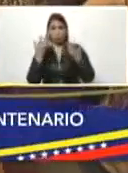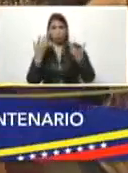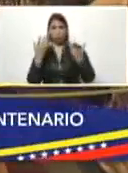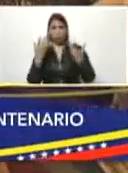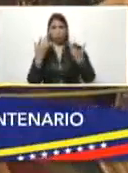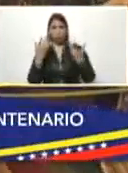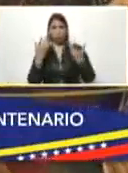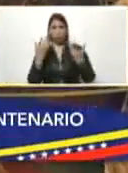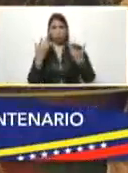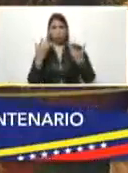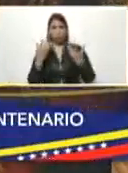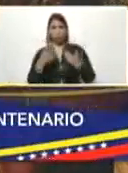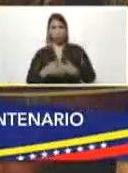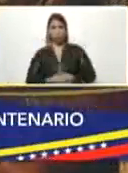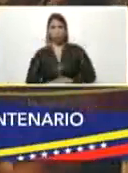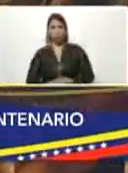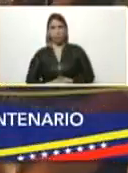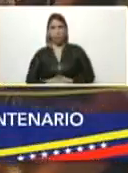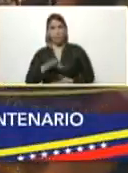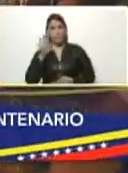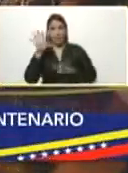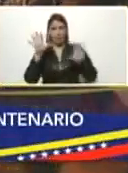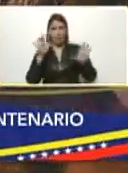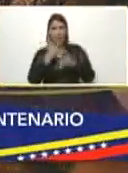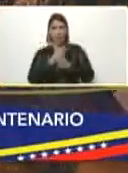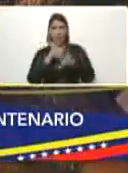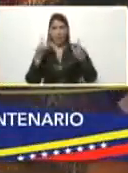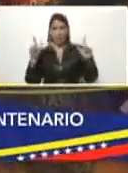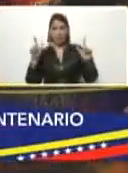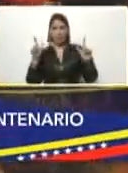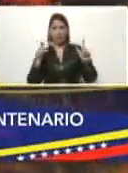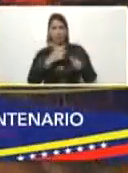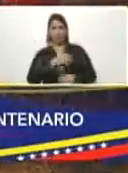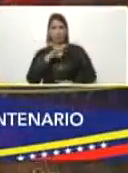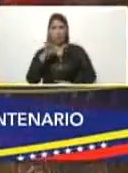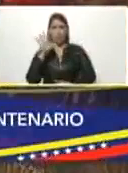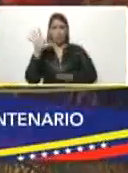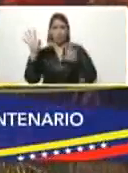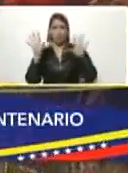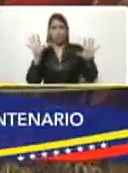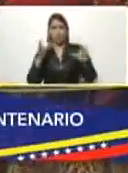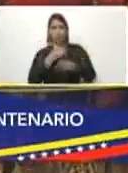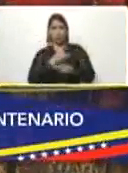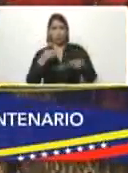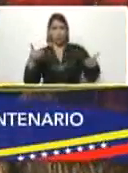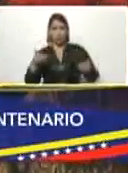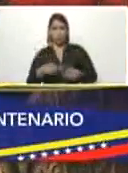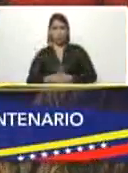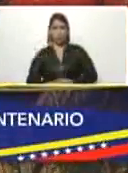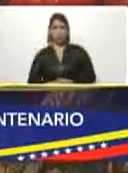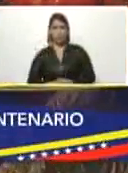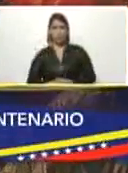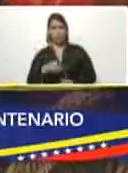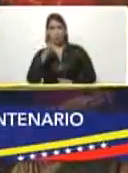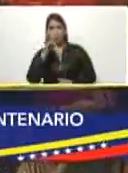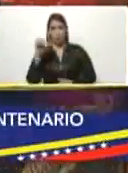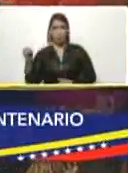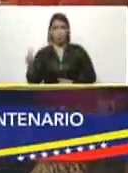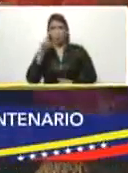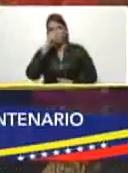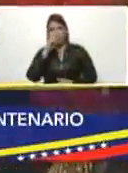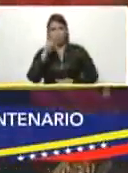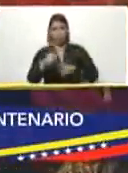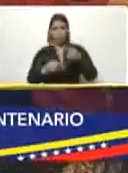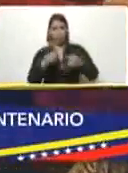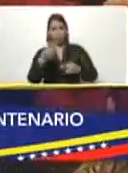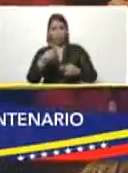naciones nuevas, naciones libres, naciones soberanas, las naciones dignas. Y 200 años después de esto que